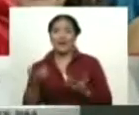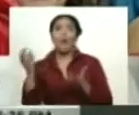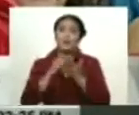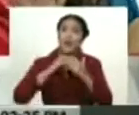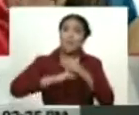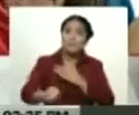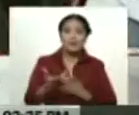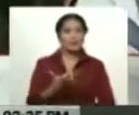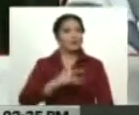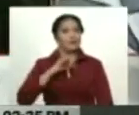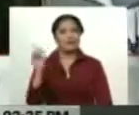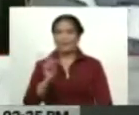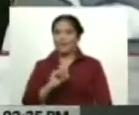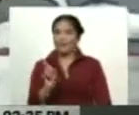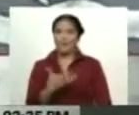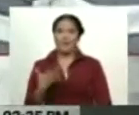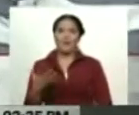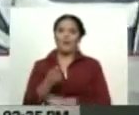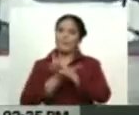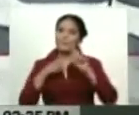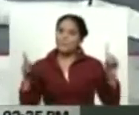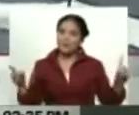vez. Pero,